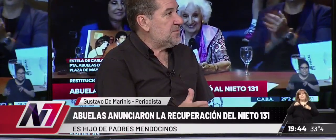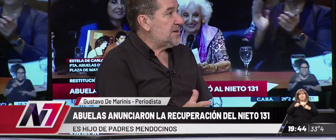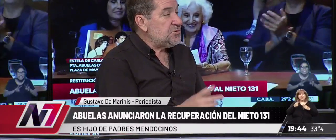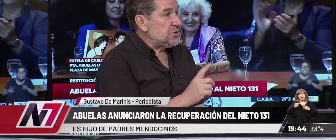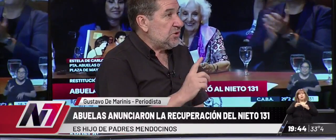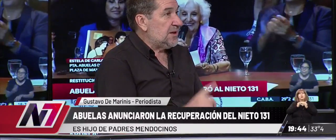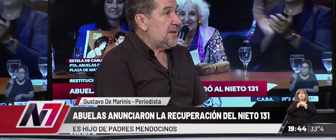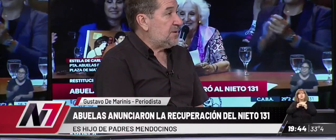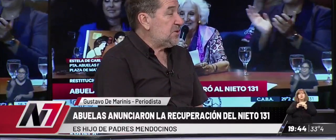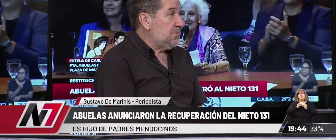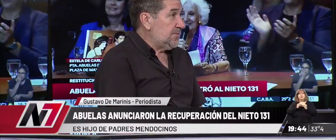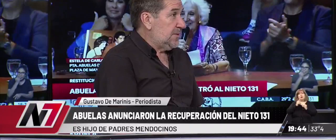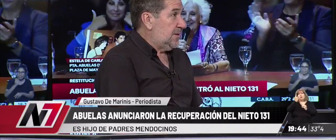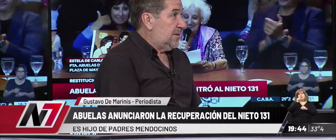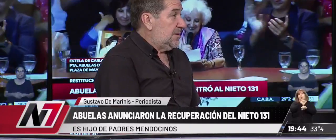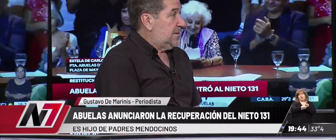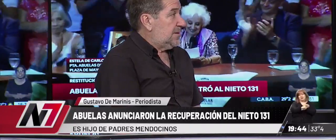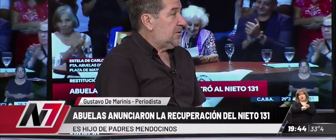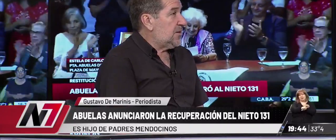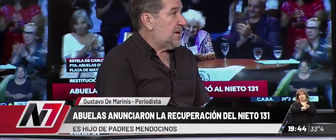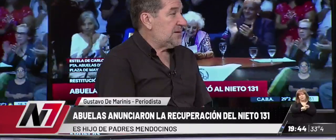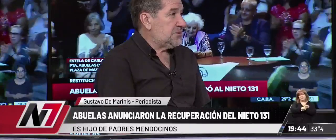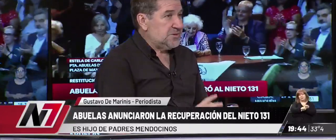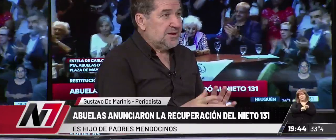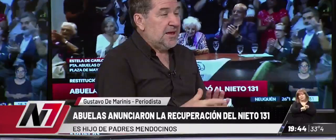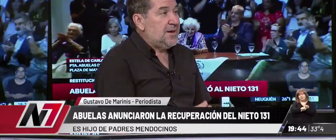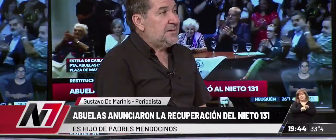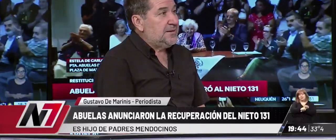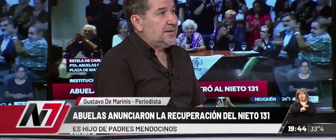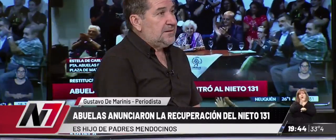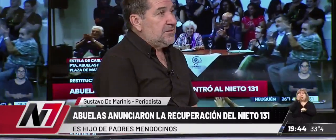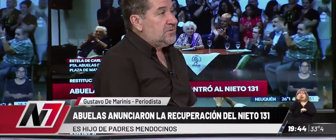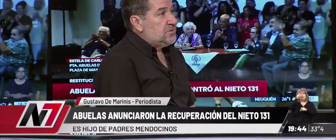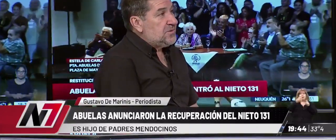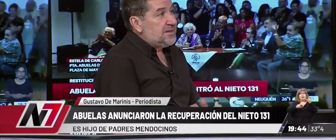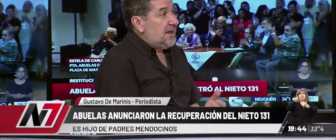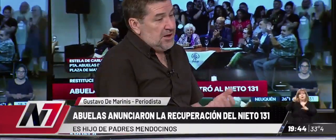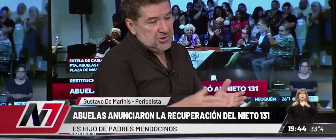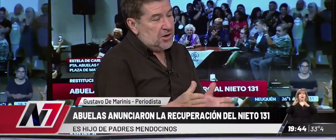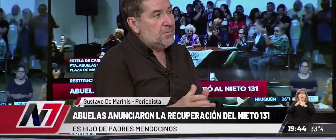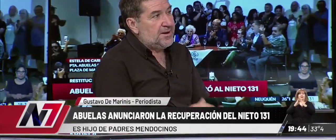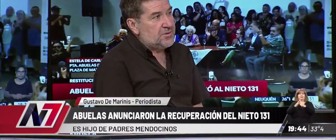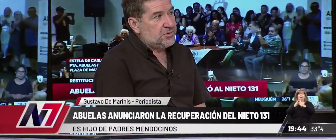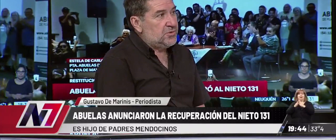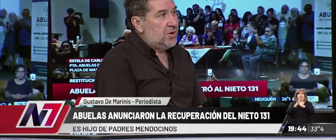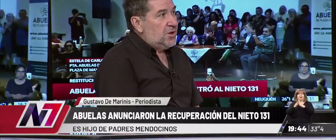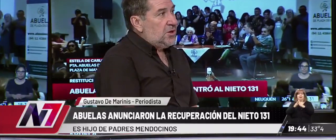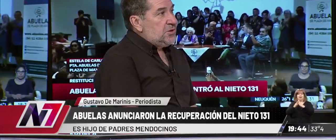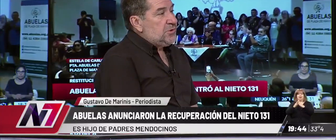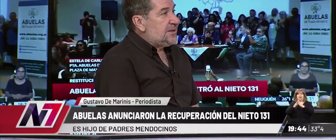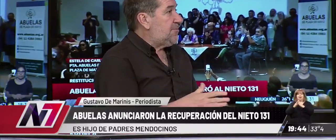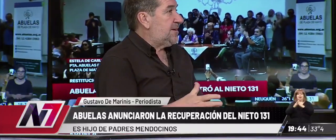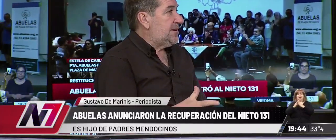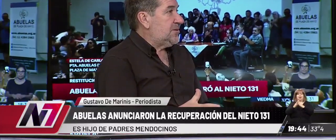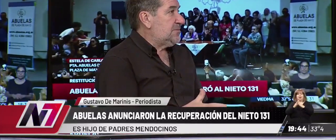desarrolla actualmente hay uno solo que está en prisión. Y los demás, que son cerca de 20, están con domiciliaria o ya cumplieron